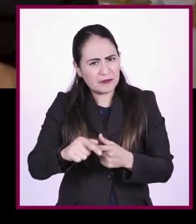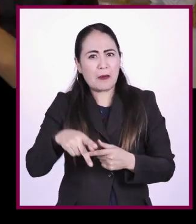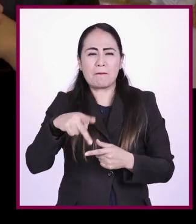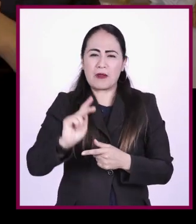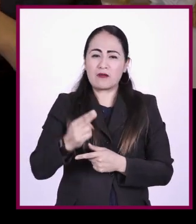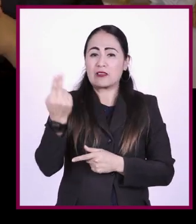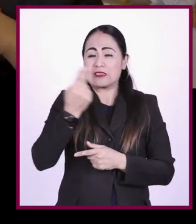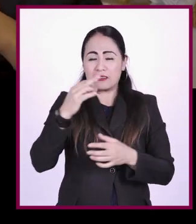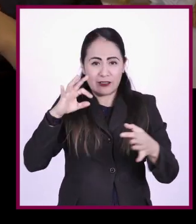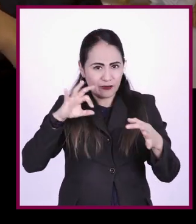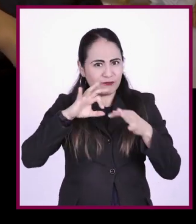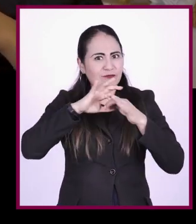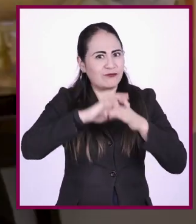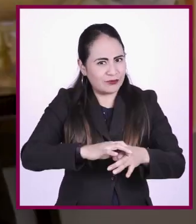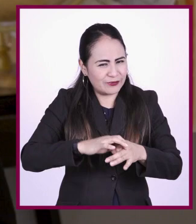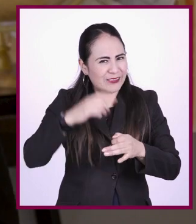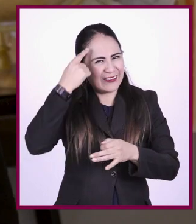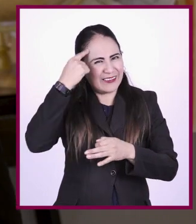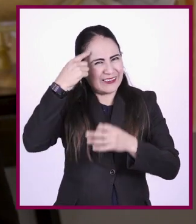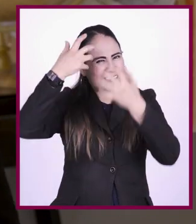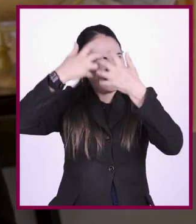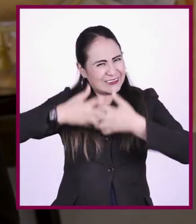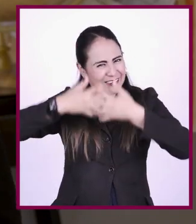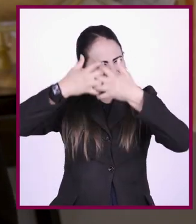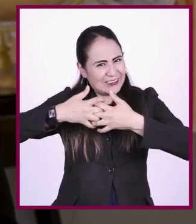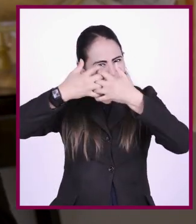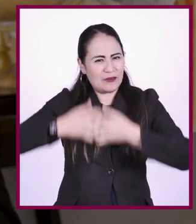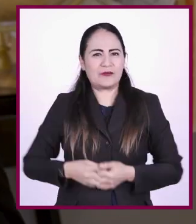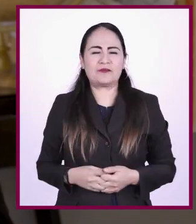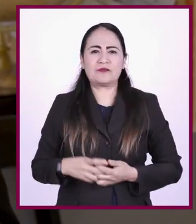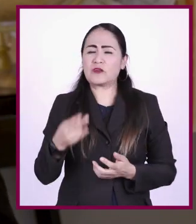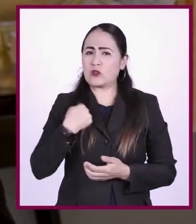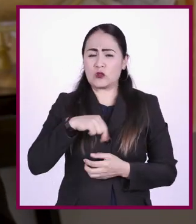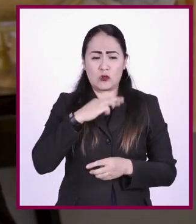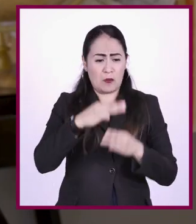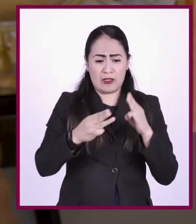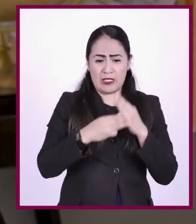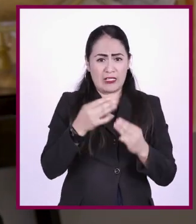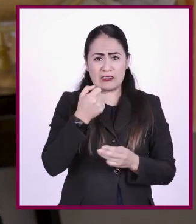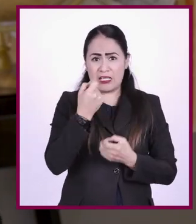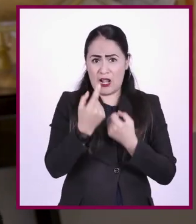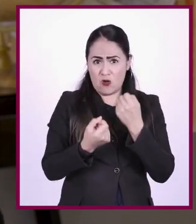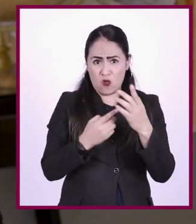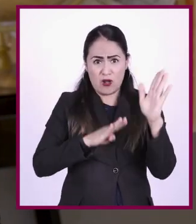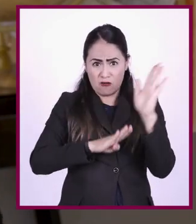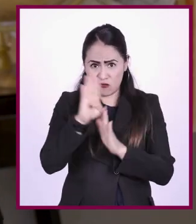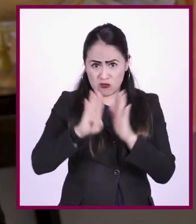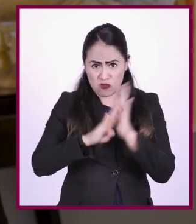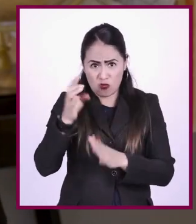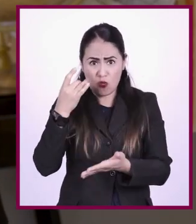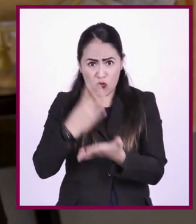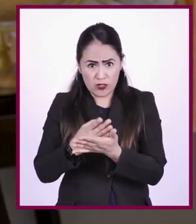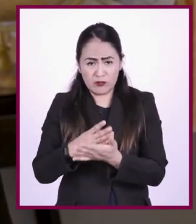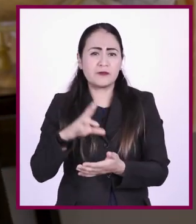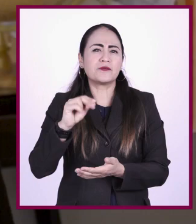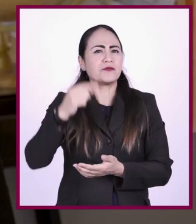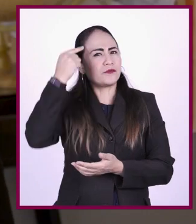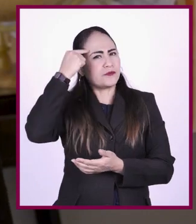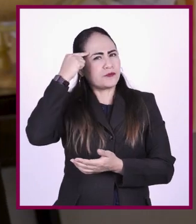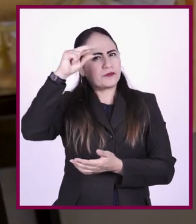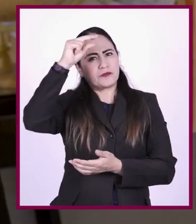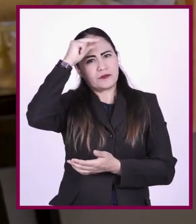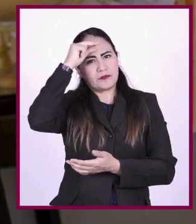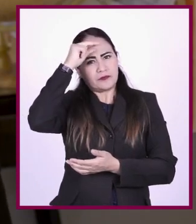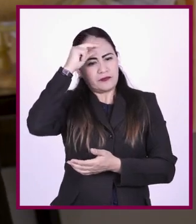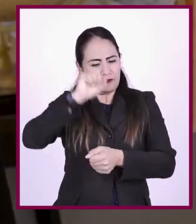switch correcto en nuestra amígdala. Ahora podemos ser no solo listillos en algunas materias, sino inteligentes